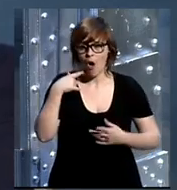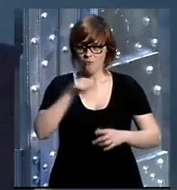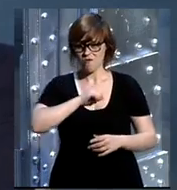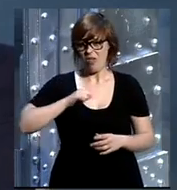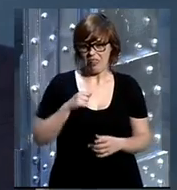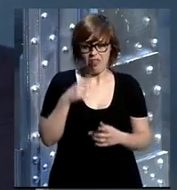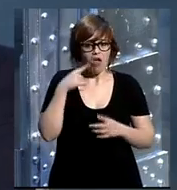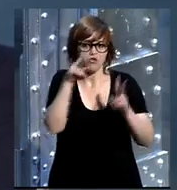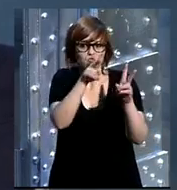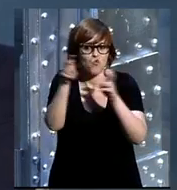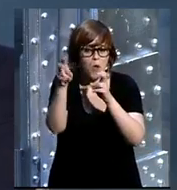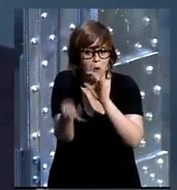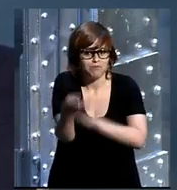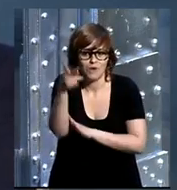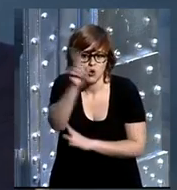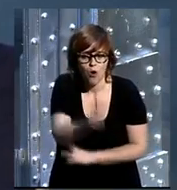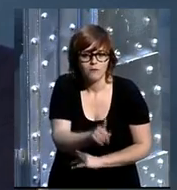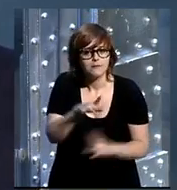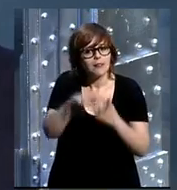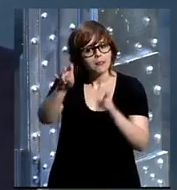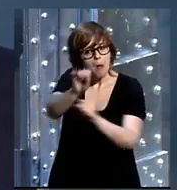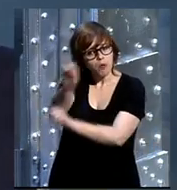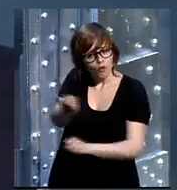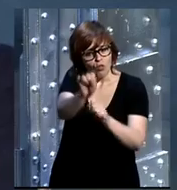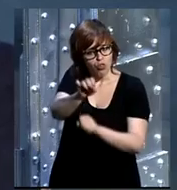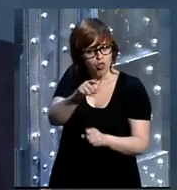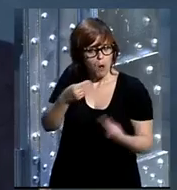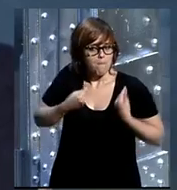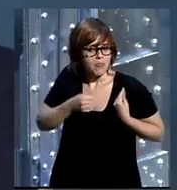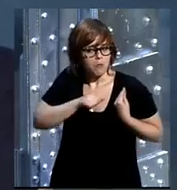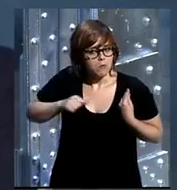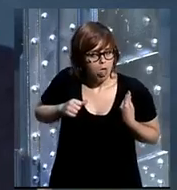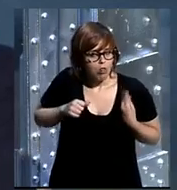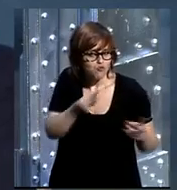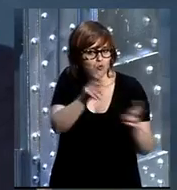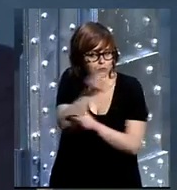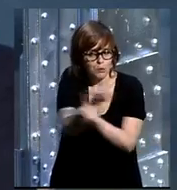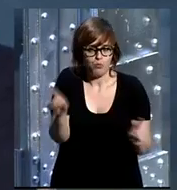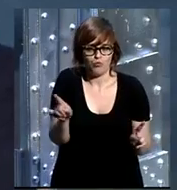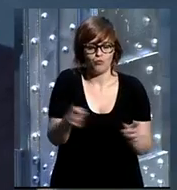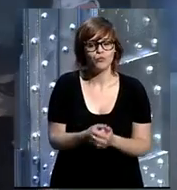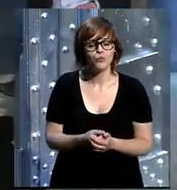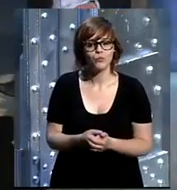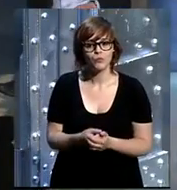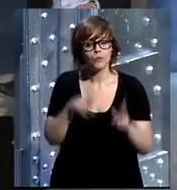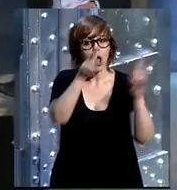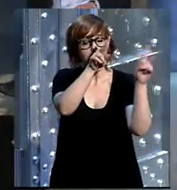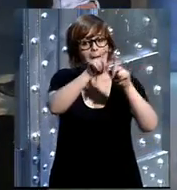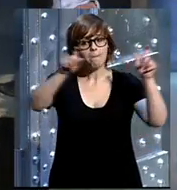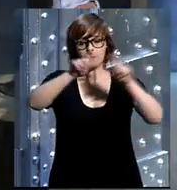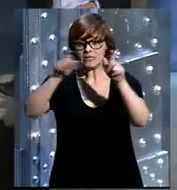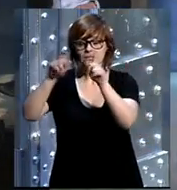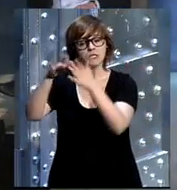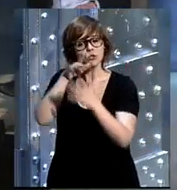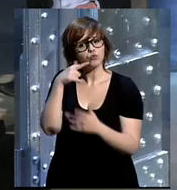la protección de la intimidad no es algo nuevo. Y esto es lo que explica que algunas empresas con gran éxito en el mundo